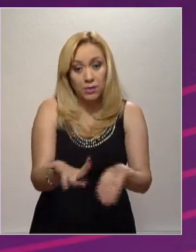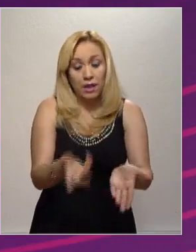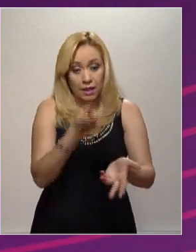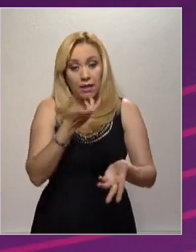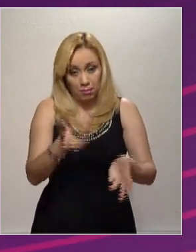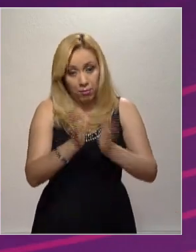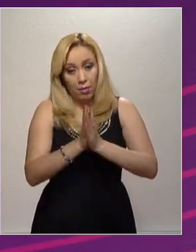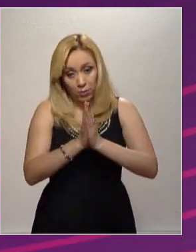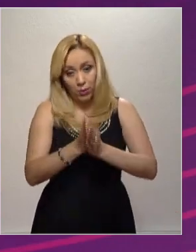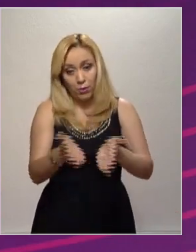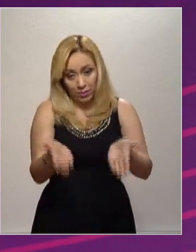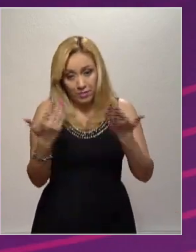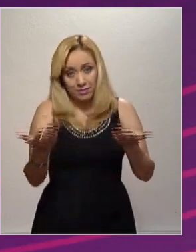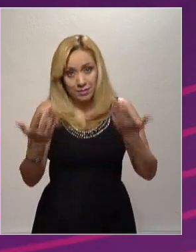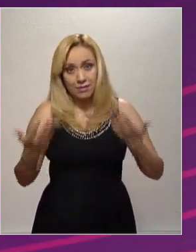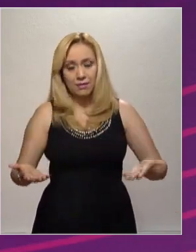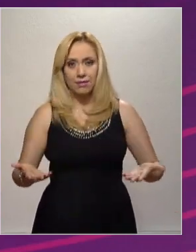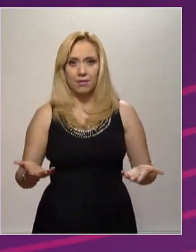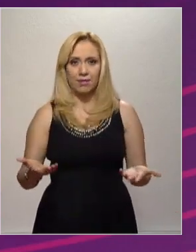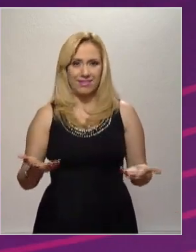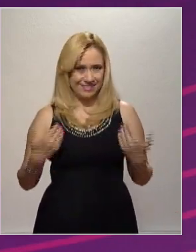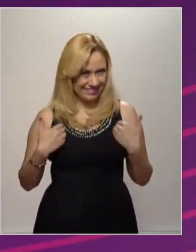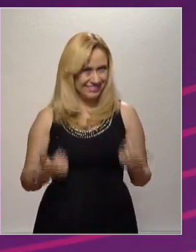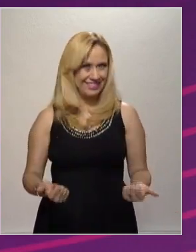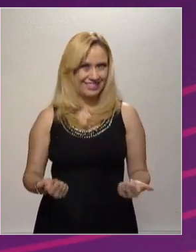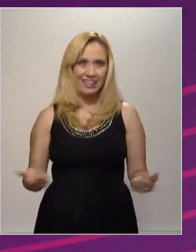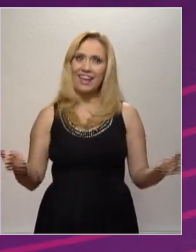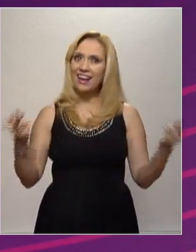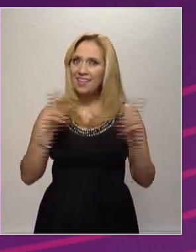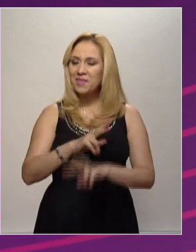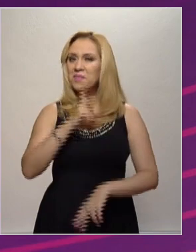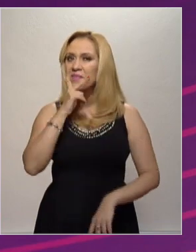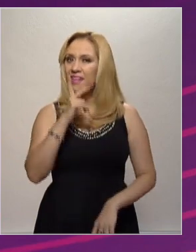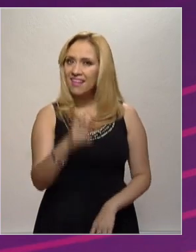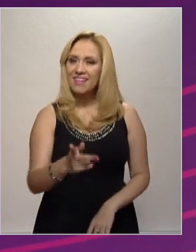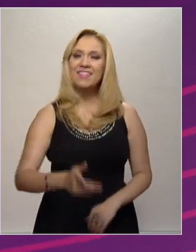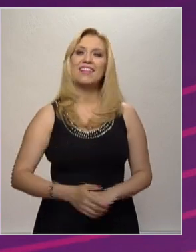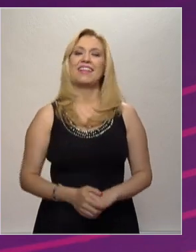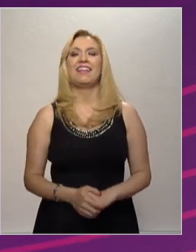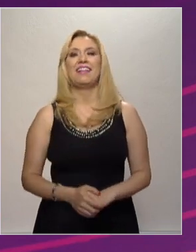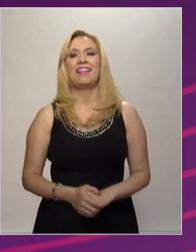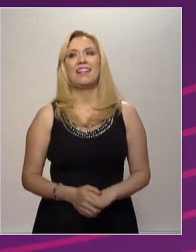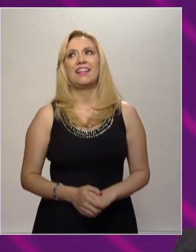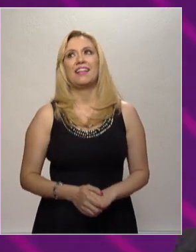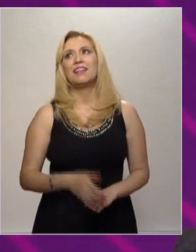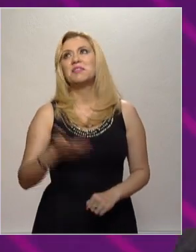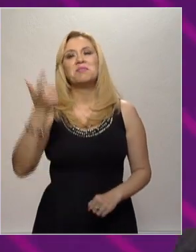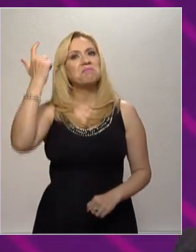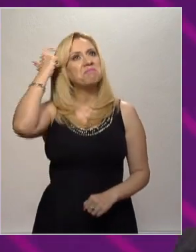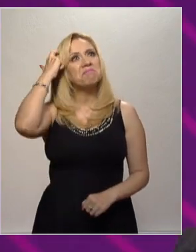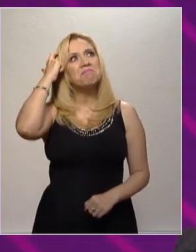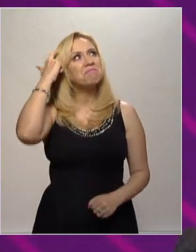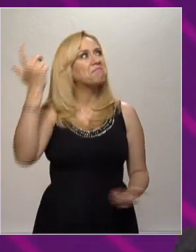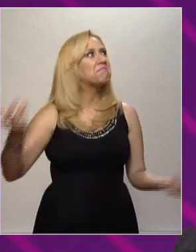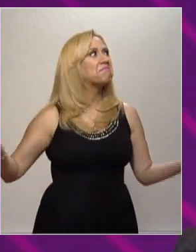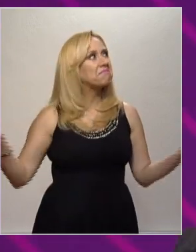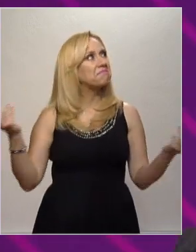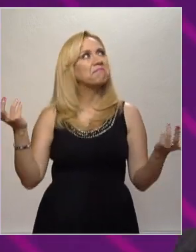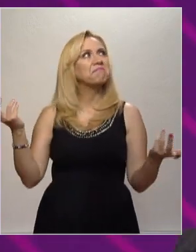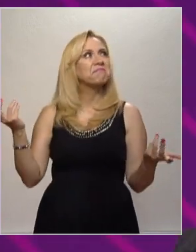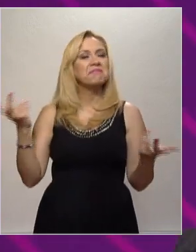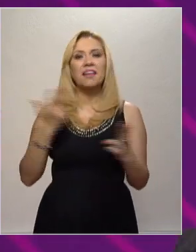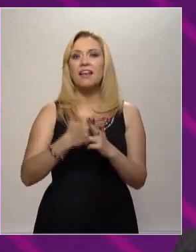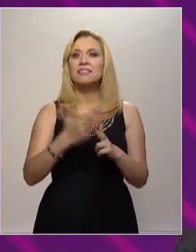caso. Claro. ¿No? Pero entonces, esa no conciencia de que cómo incluso